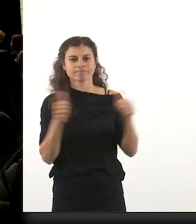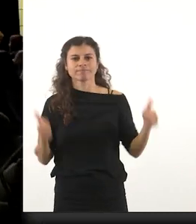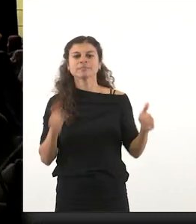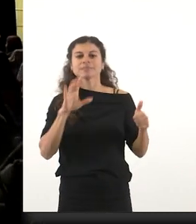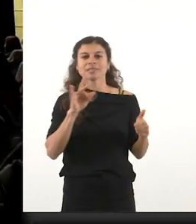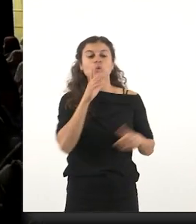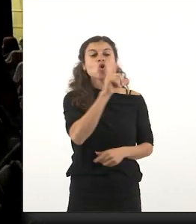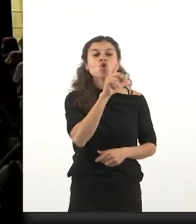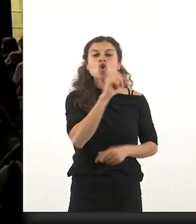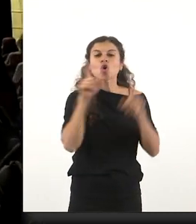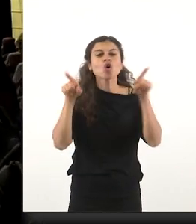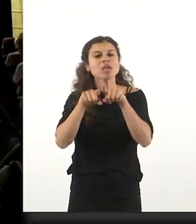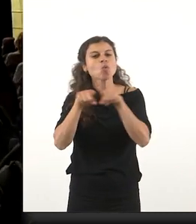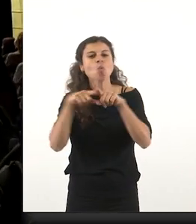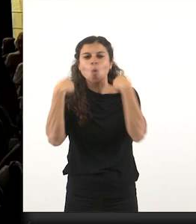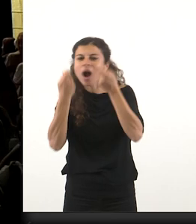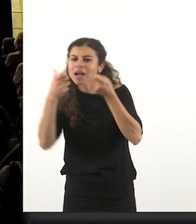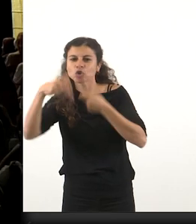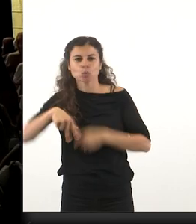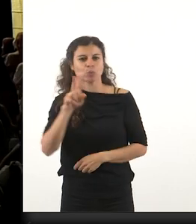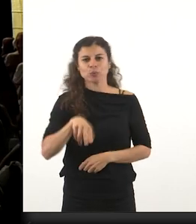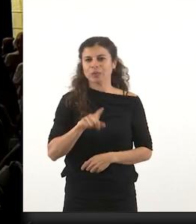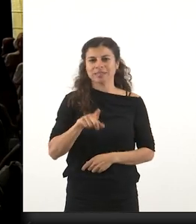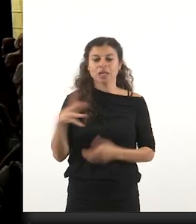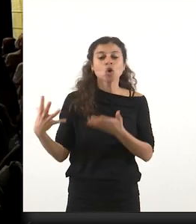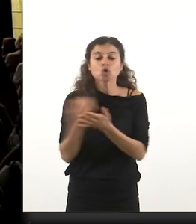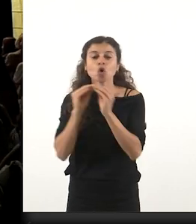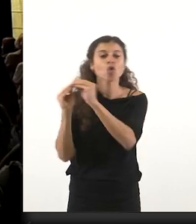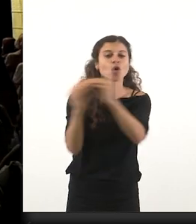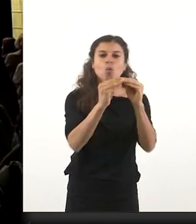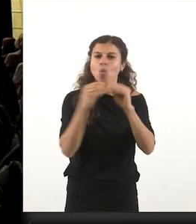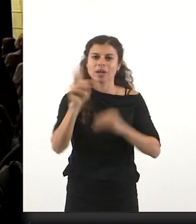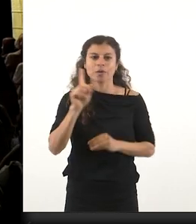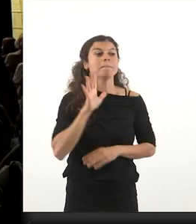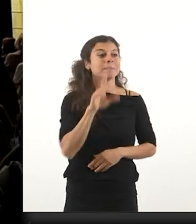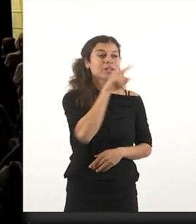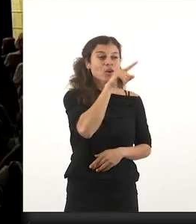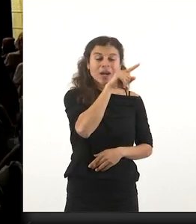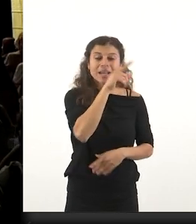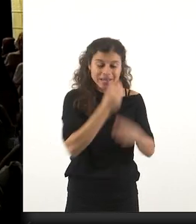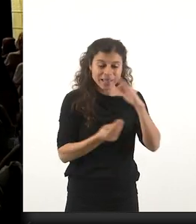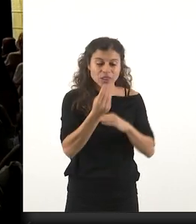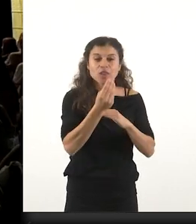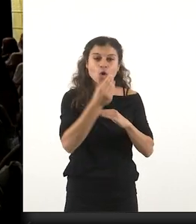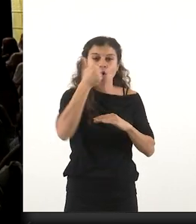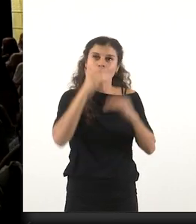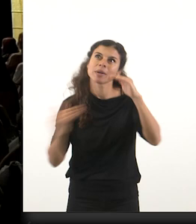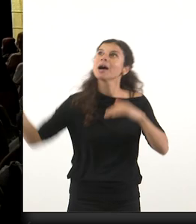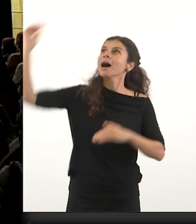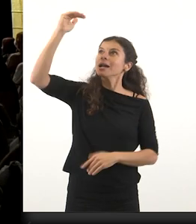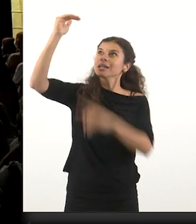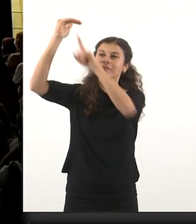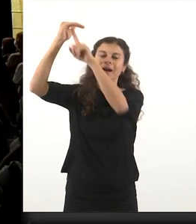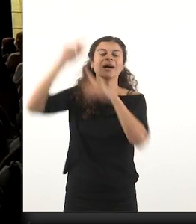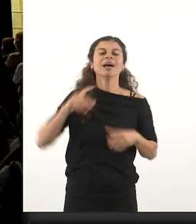que todos los hombres sean iguales. Pero es que Lolo, de que nació igual que a mi hijo, también lo colocaron aquí. Y allá arriba no se enseña a esperar.